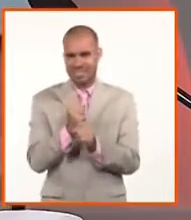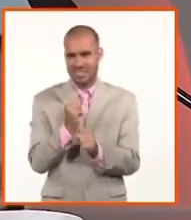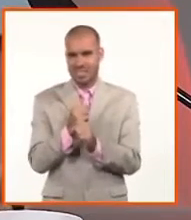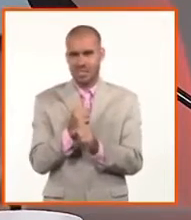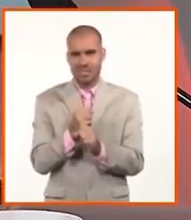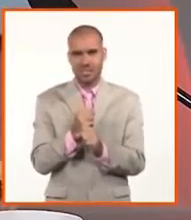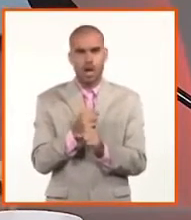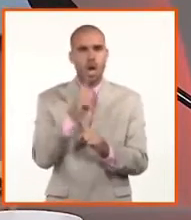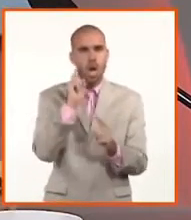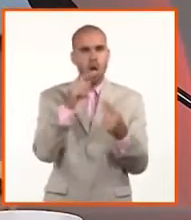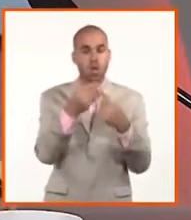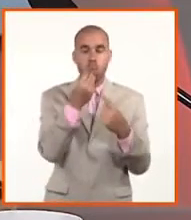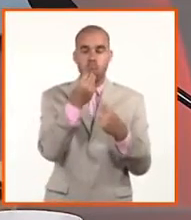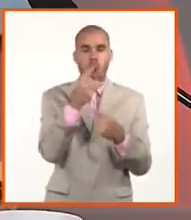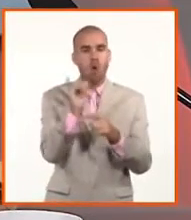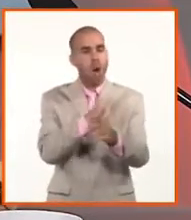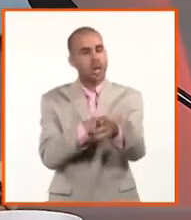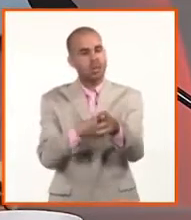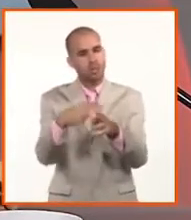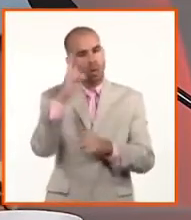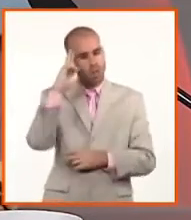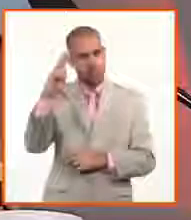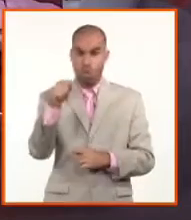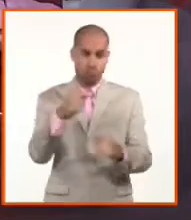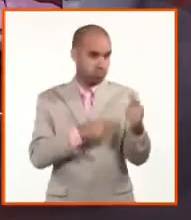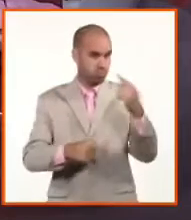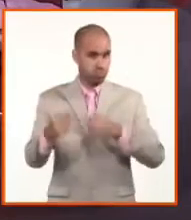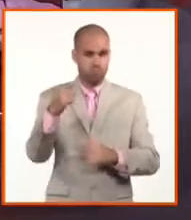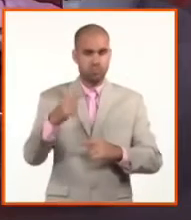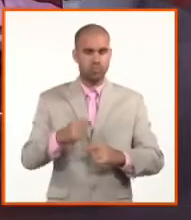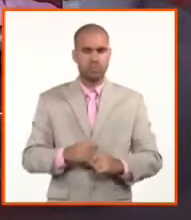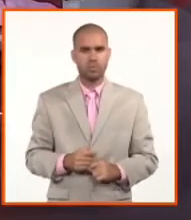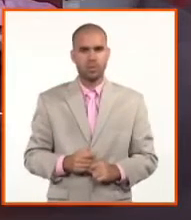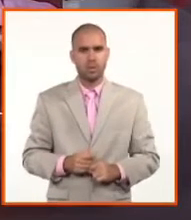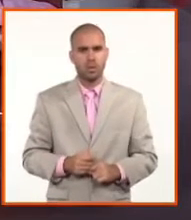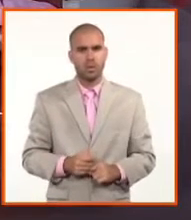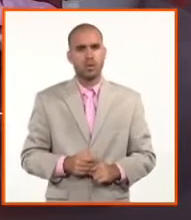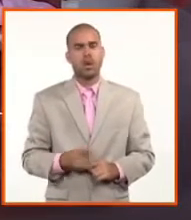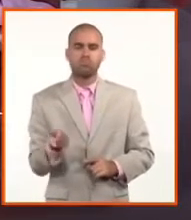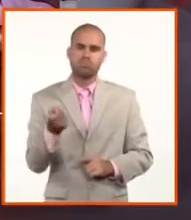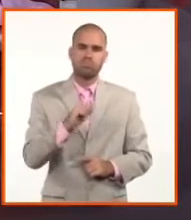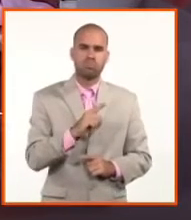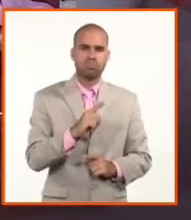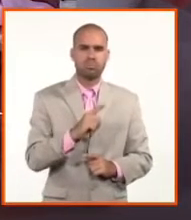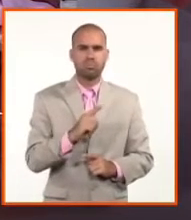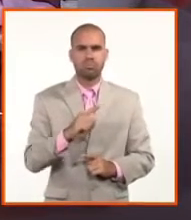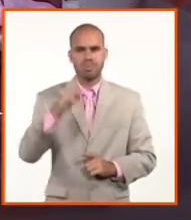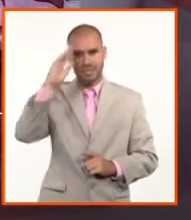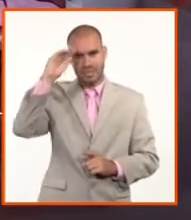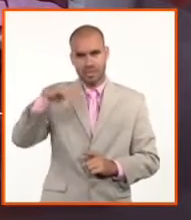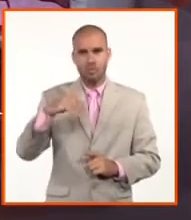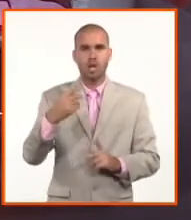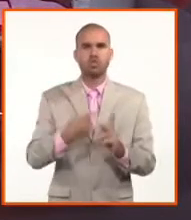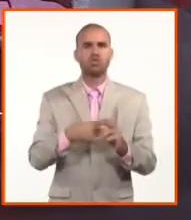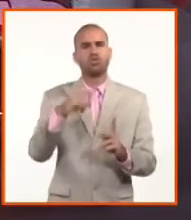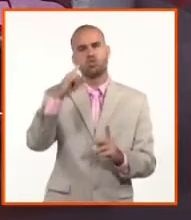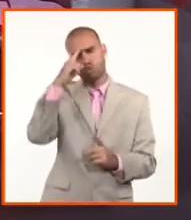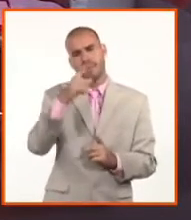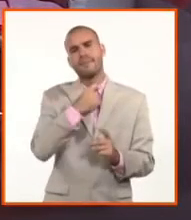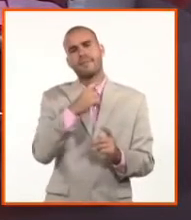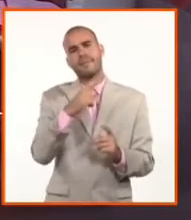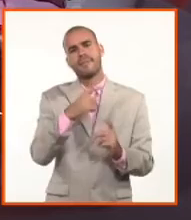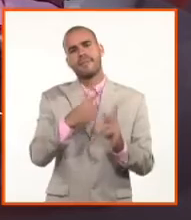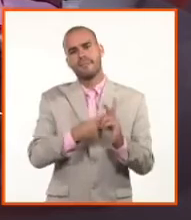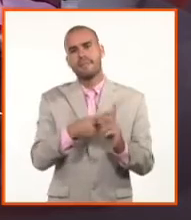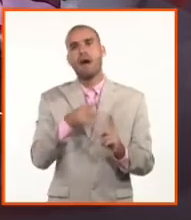para que se encuentren con la historia. Yo creo que eso es fundamental. ¿Y eso cómo se traduce, Yusley, a la vez en esa vida cultural pinareña, en lo que le aporta la